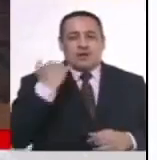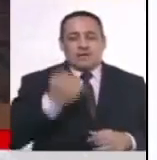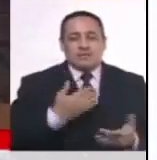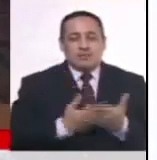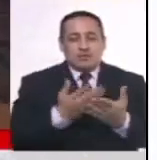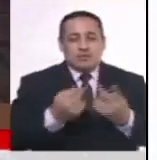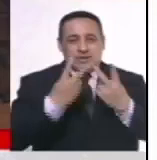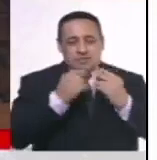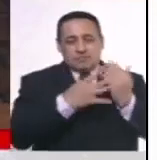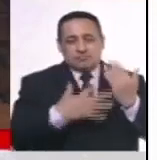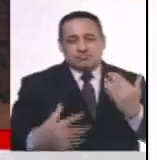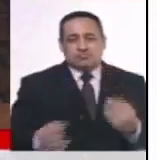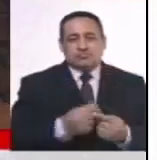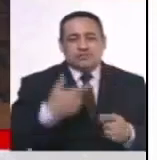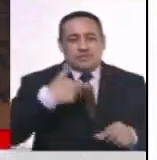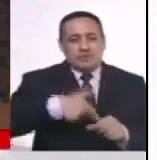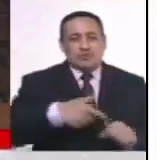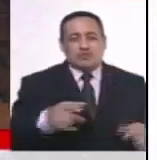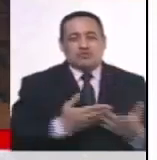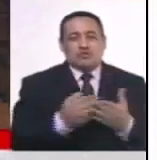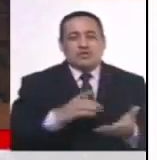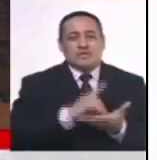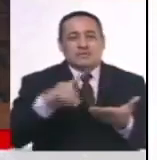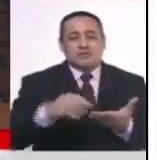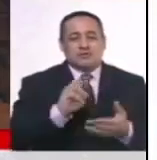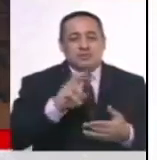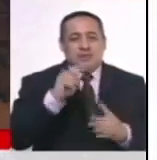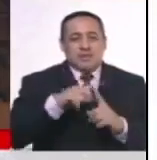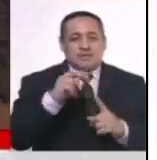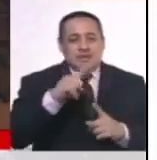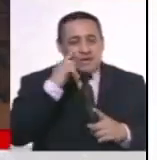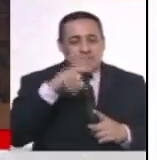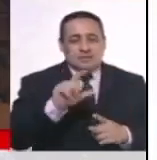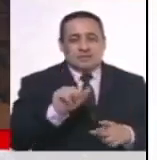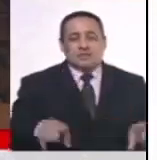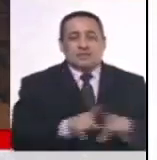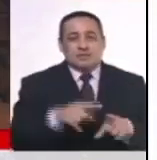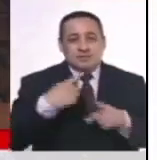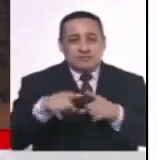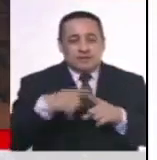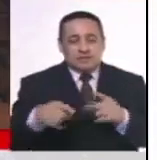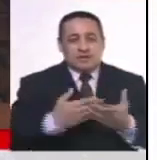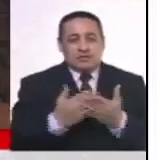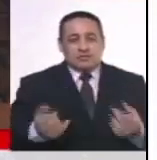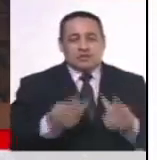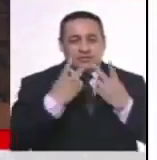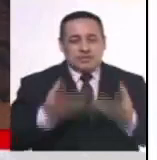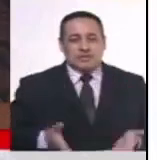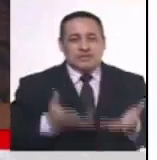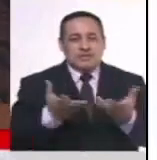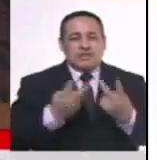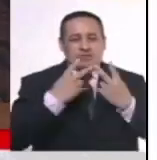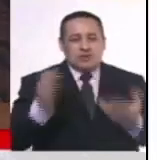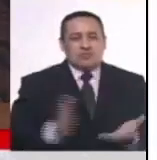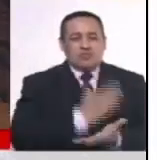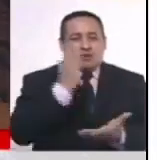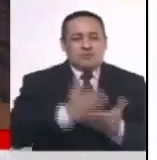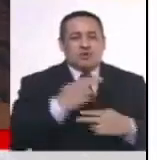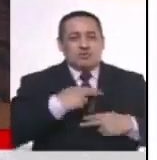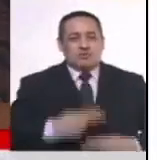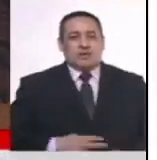derrame de petróleo sufrido en el distrito de Ventanilla. Ambas situaciones generaron una catástrofe